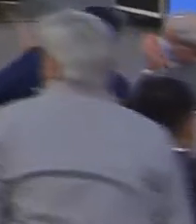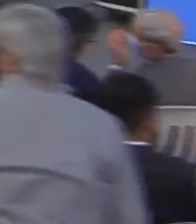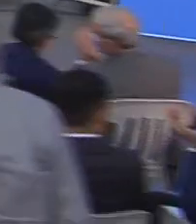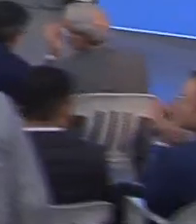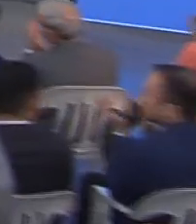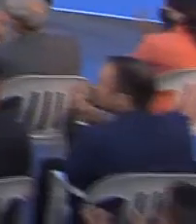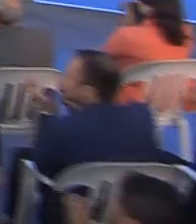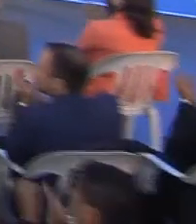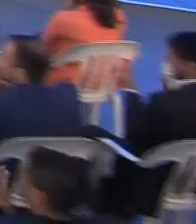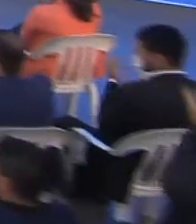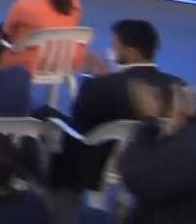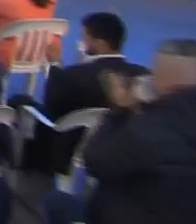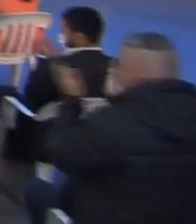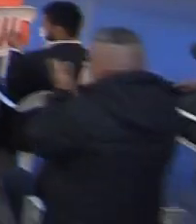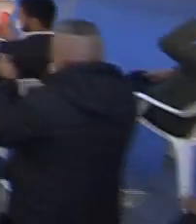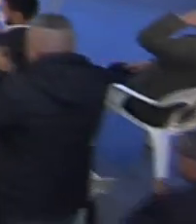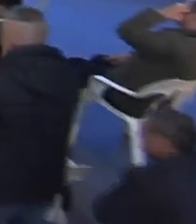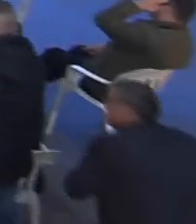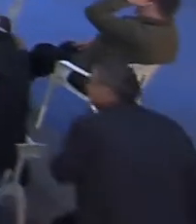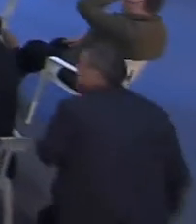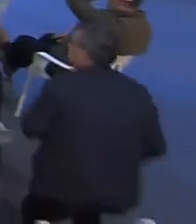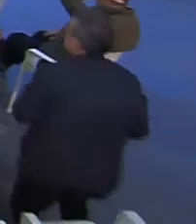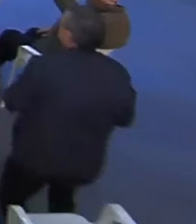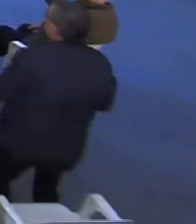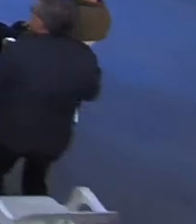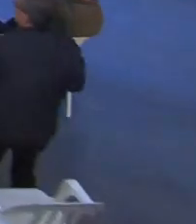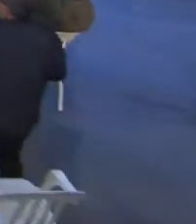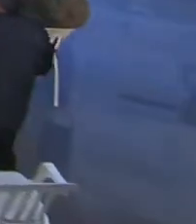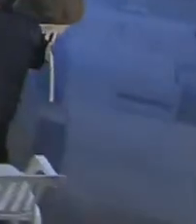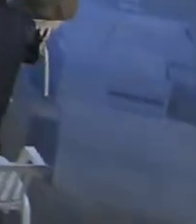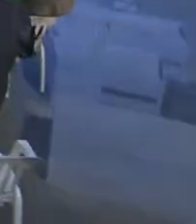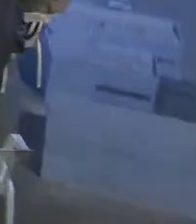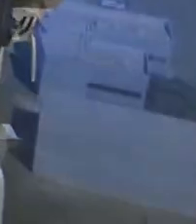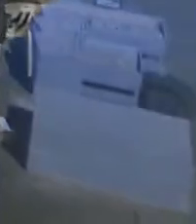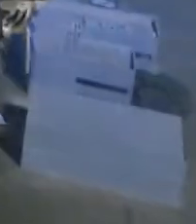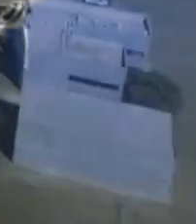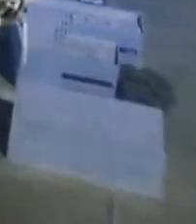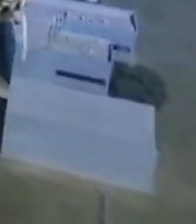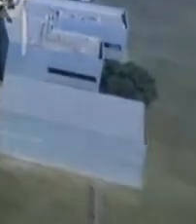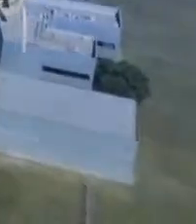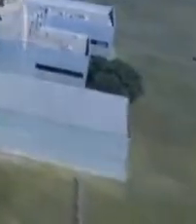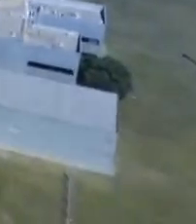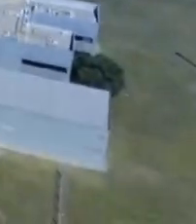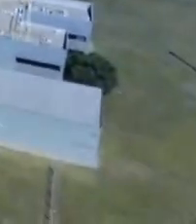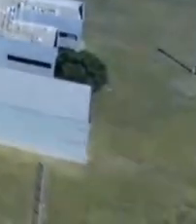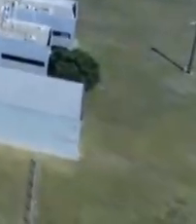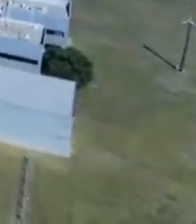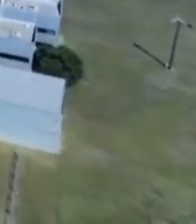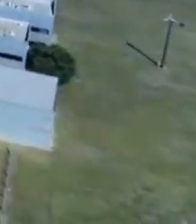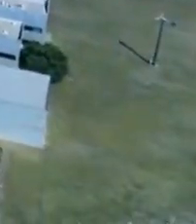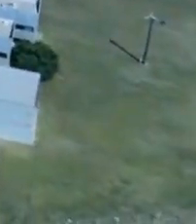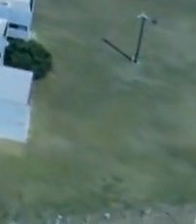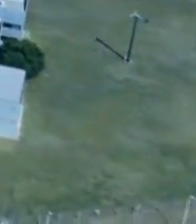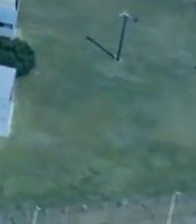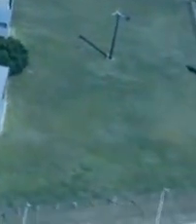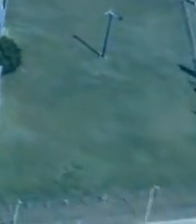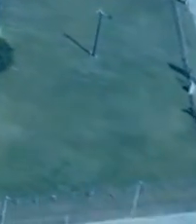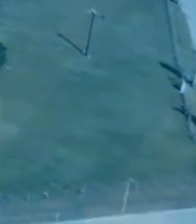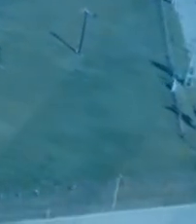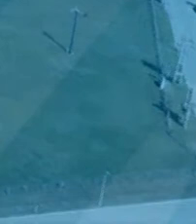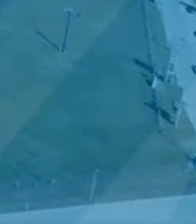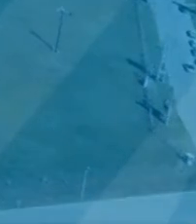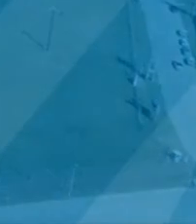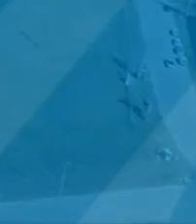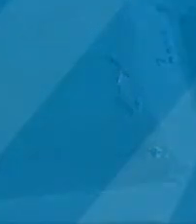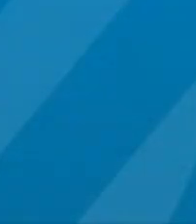Con las palabras del señor Presidente de la Nación, damos por finalizado este acto desde Las Parejas, provincia de...